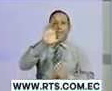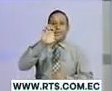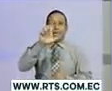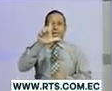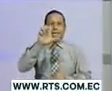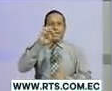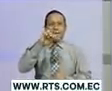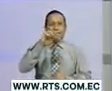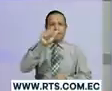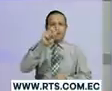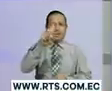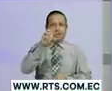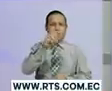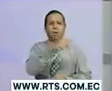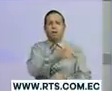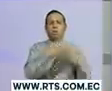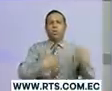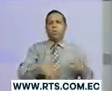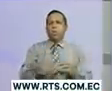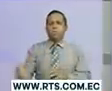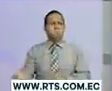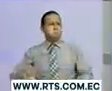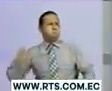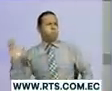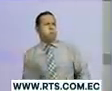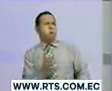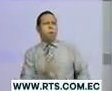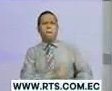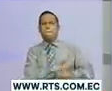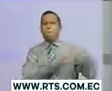indicios del vehículo desde donde se arrojó el explosivo.